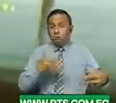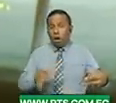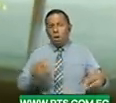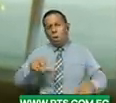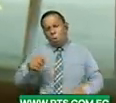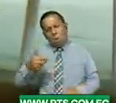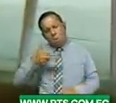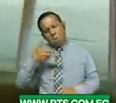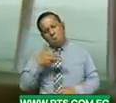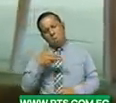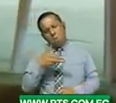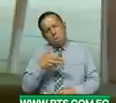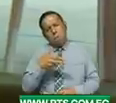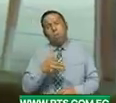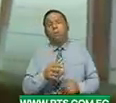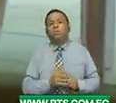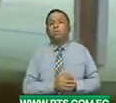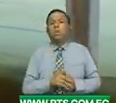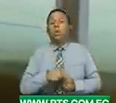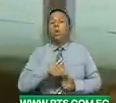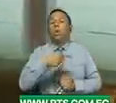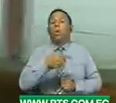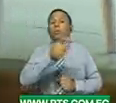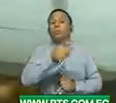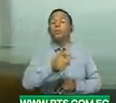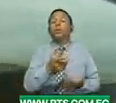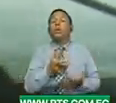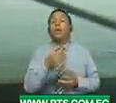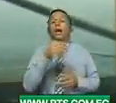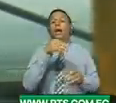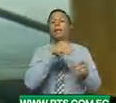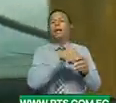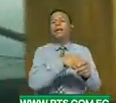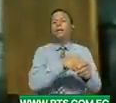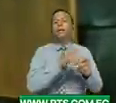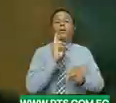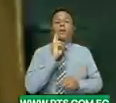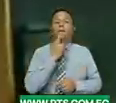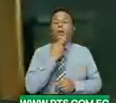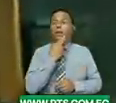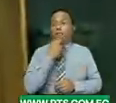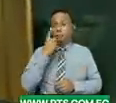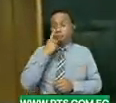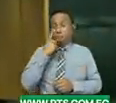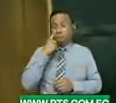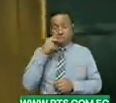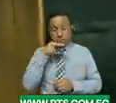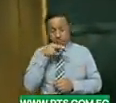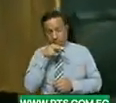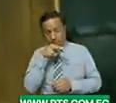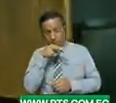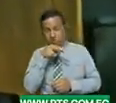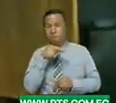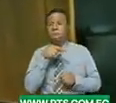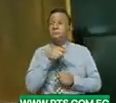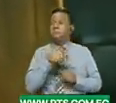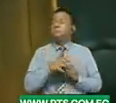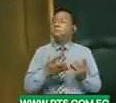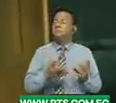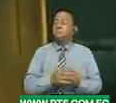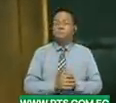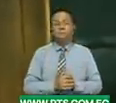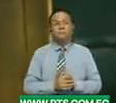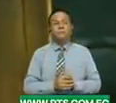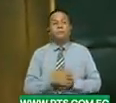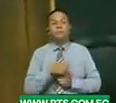sitio, mientras que la otra persona está dentro del local. Se logra desde esta esquina divisar en cuanto a